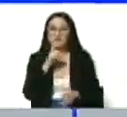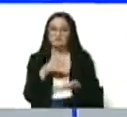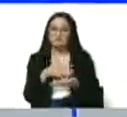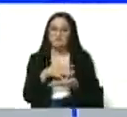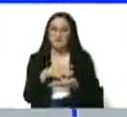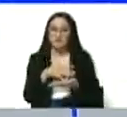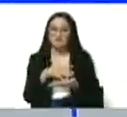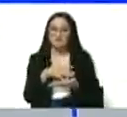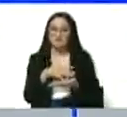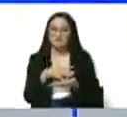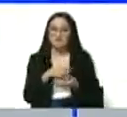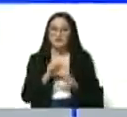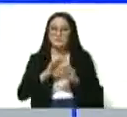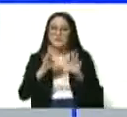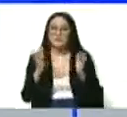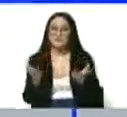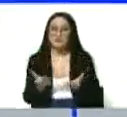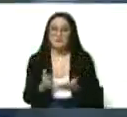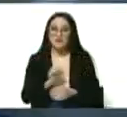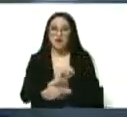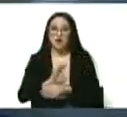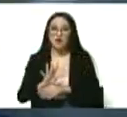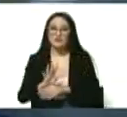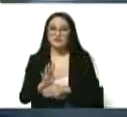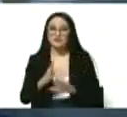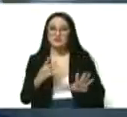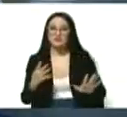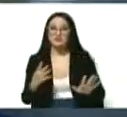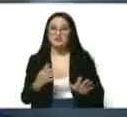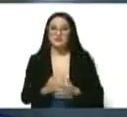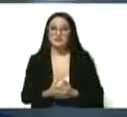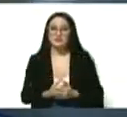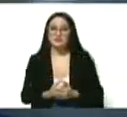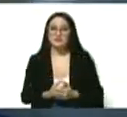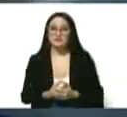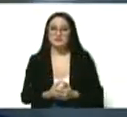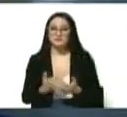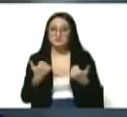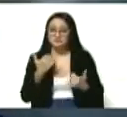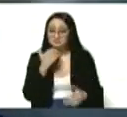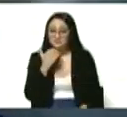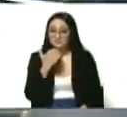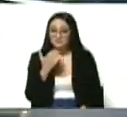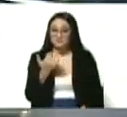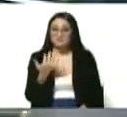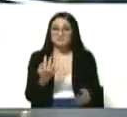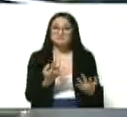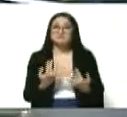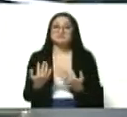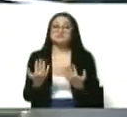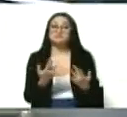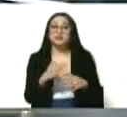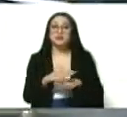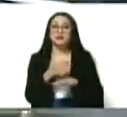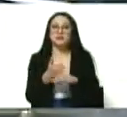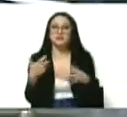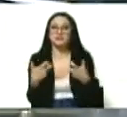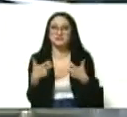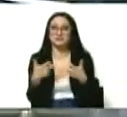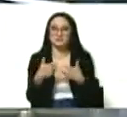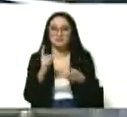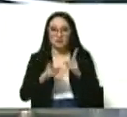que generó la pandemia del COVID-19 y más recientemente por las incertidumbres producto de los conflictos de